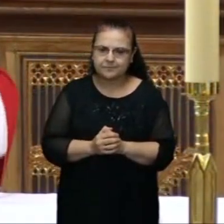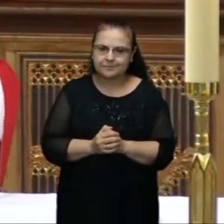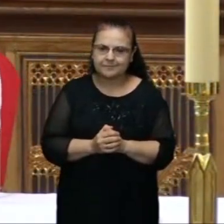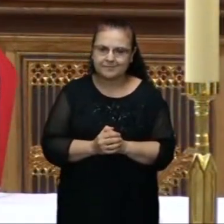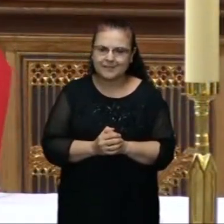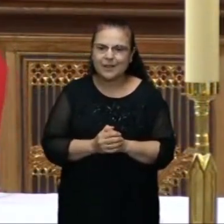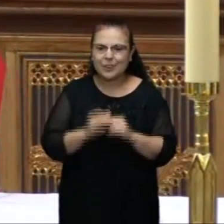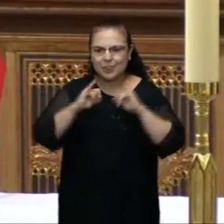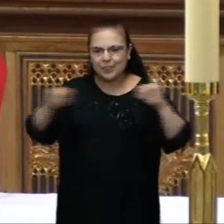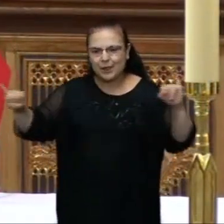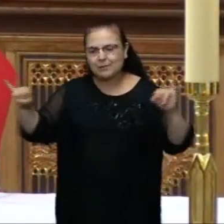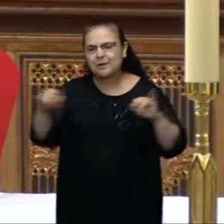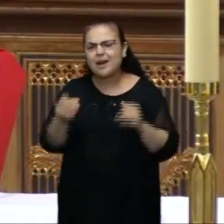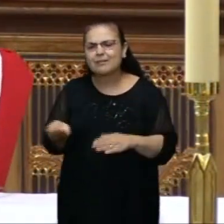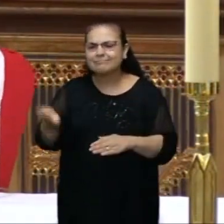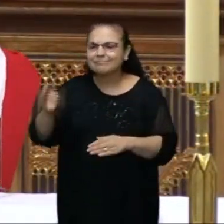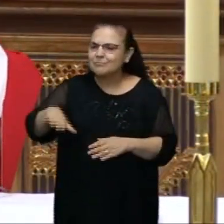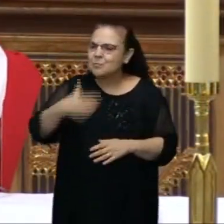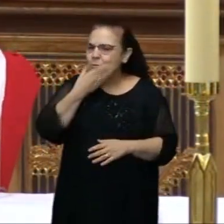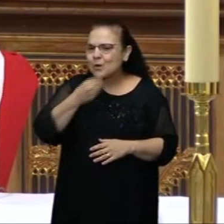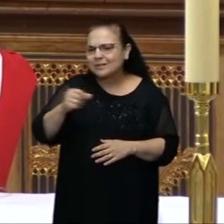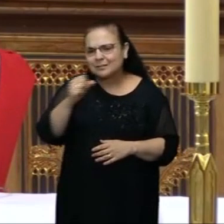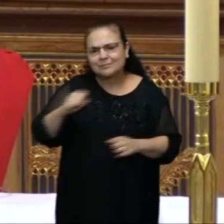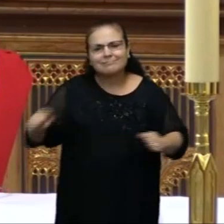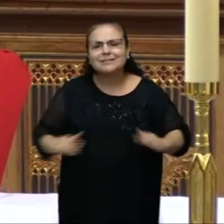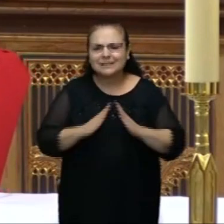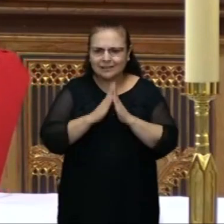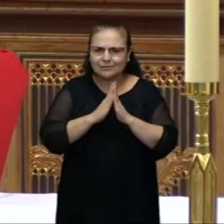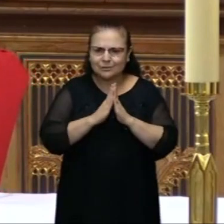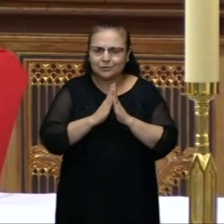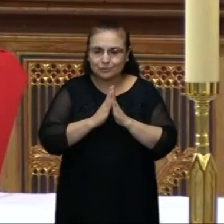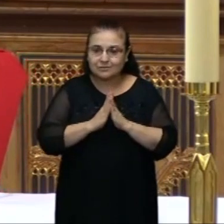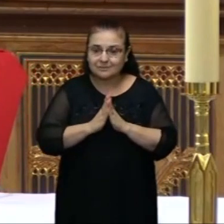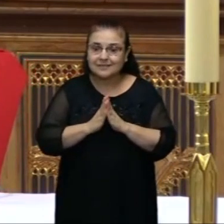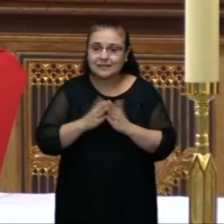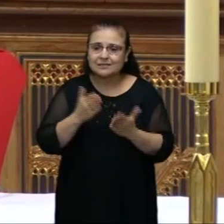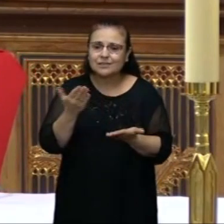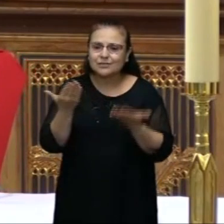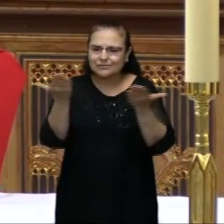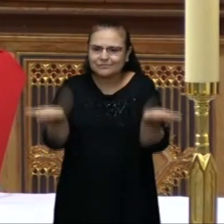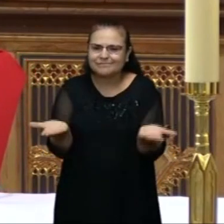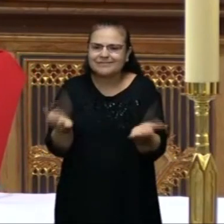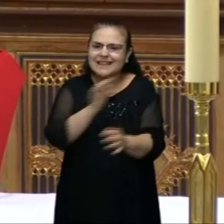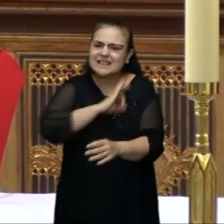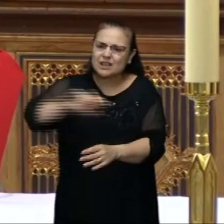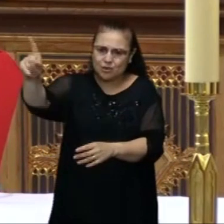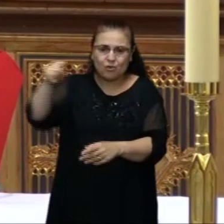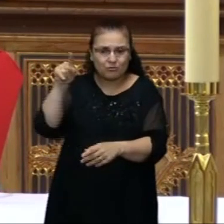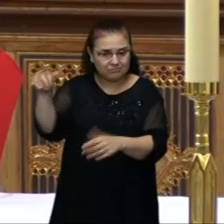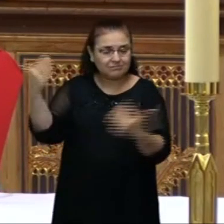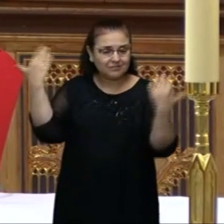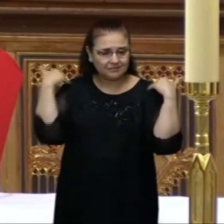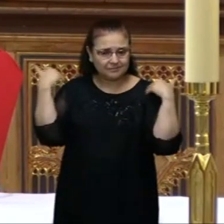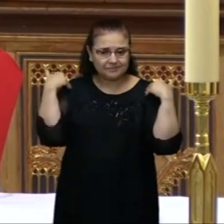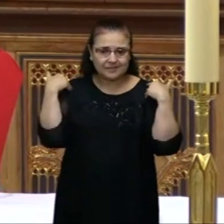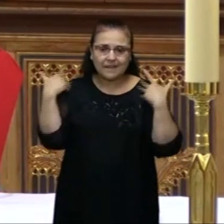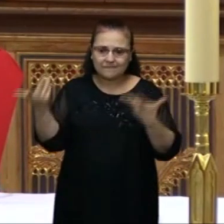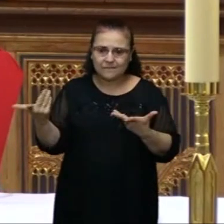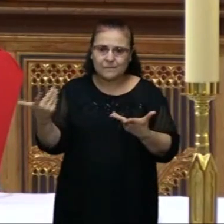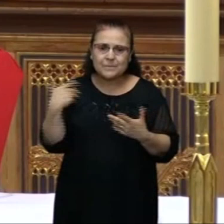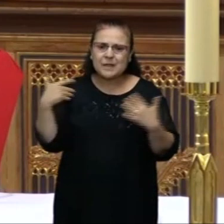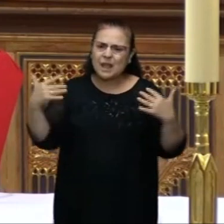Al celebrar la muerte preciosa de tus santos, te ofrecemos, Señor, aquel sacrificio del que